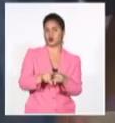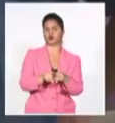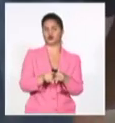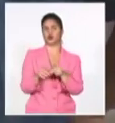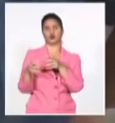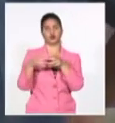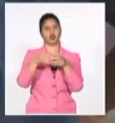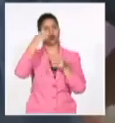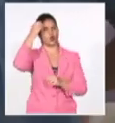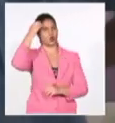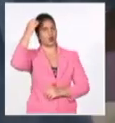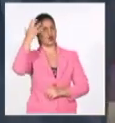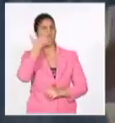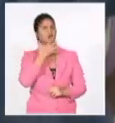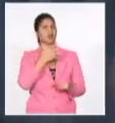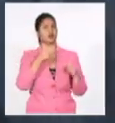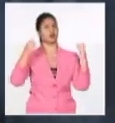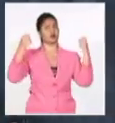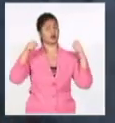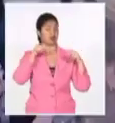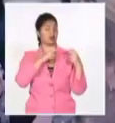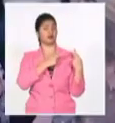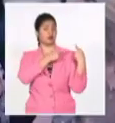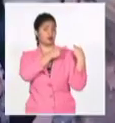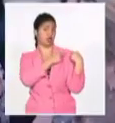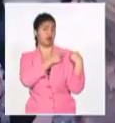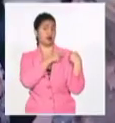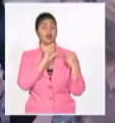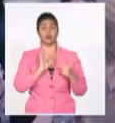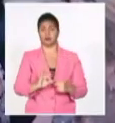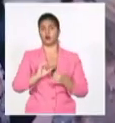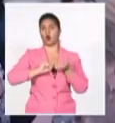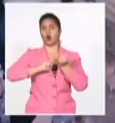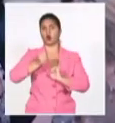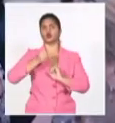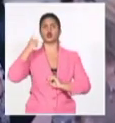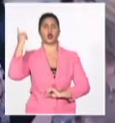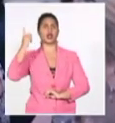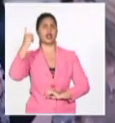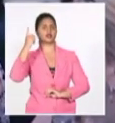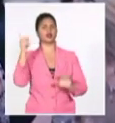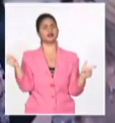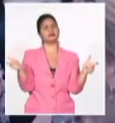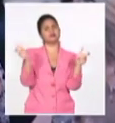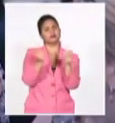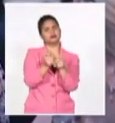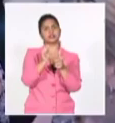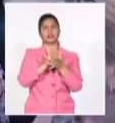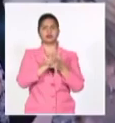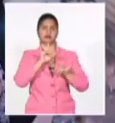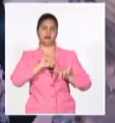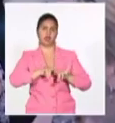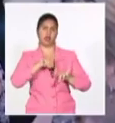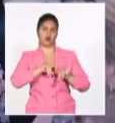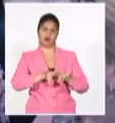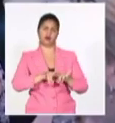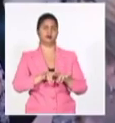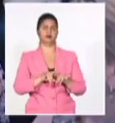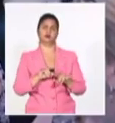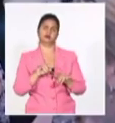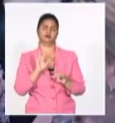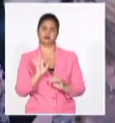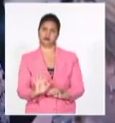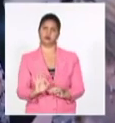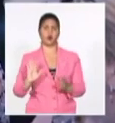gobierno dirigida al uso racional de la energía y además para evitar pérdidas. Villa Clara tiene un